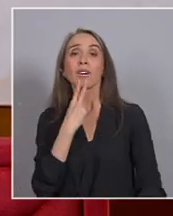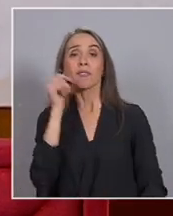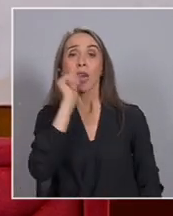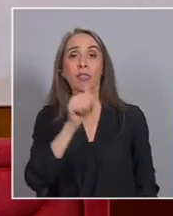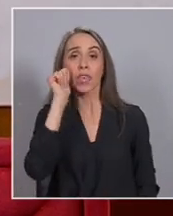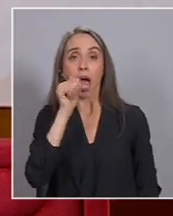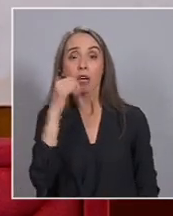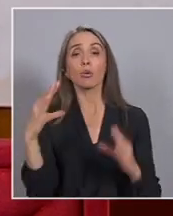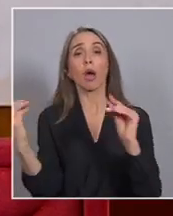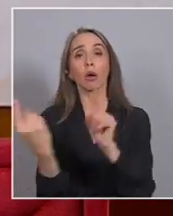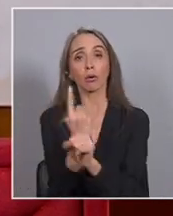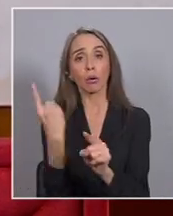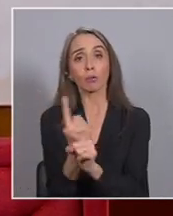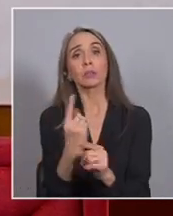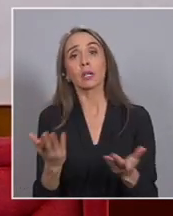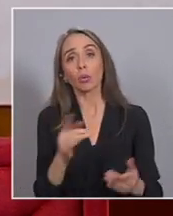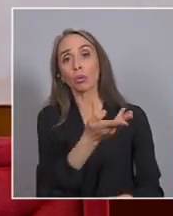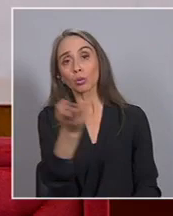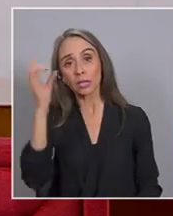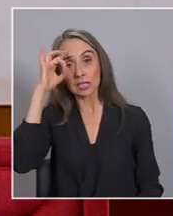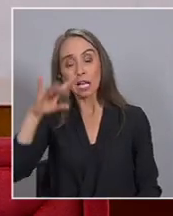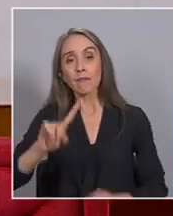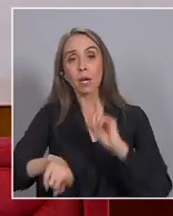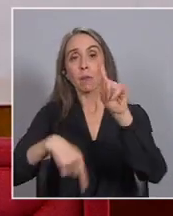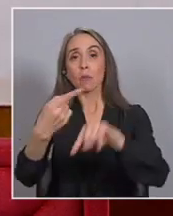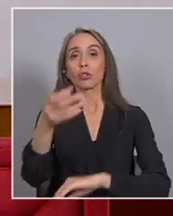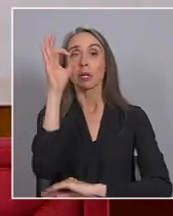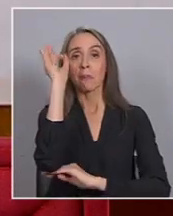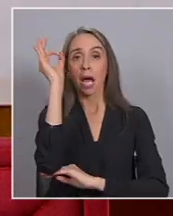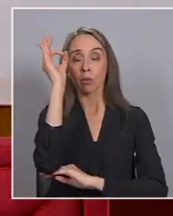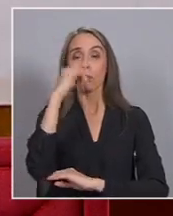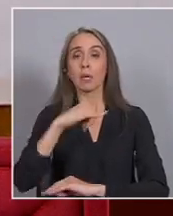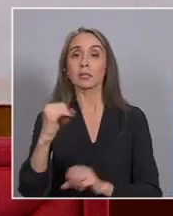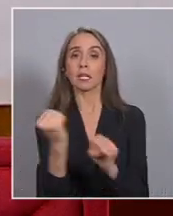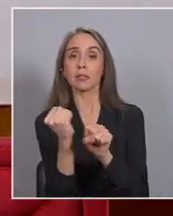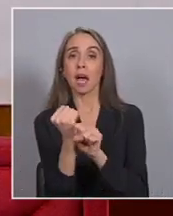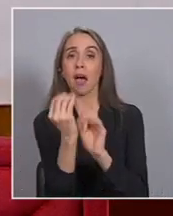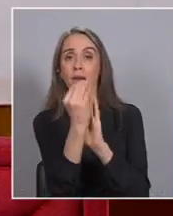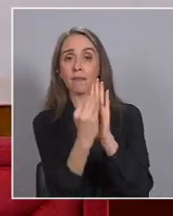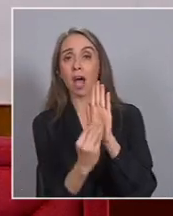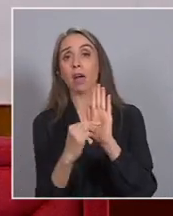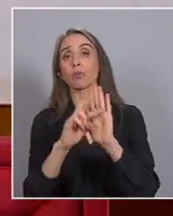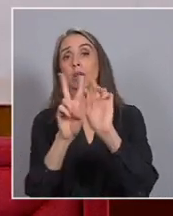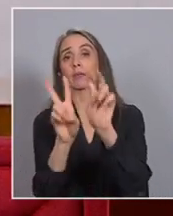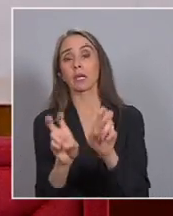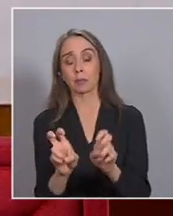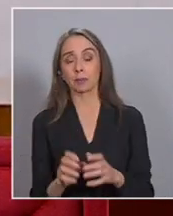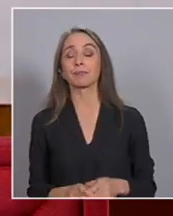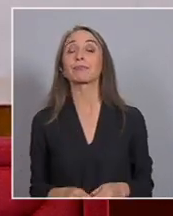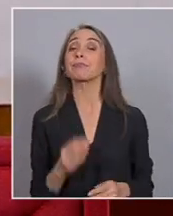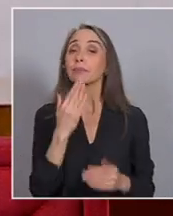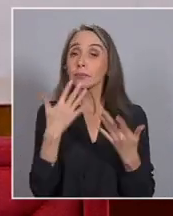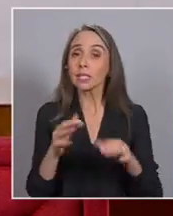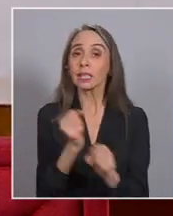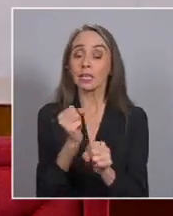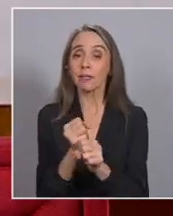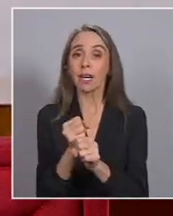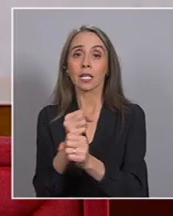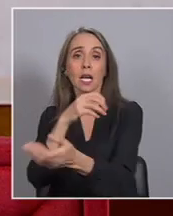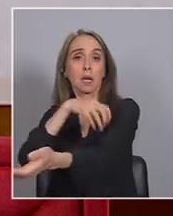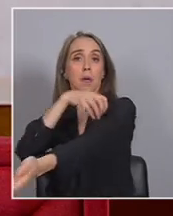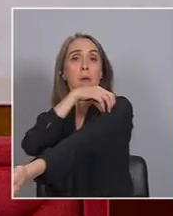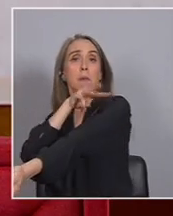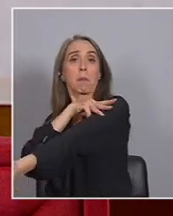diariamente, lo estamos conversando y, bueno, saben, tenemos una próxima reunión para poder seguir trabajando este tema. Así también hemos trabajado en la macrozona